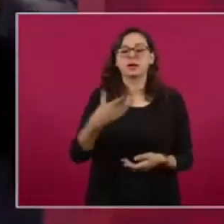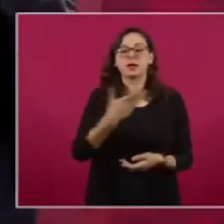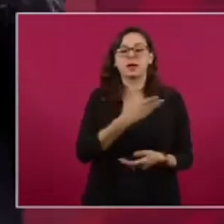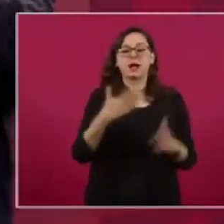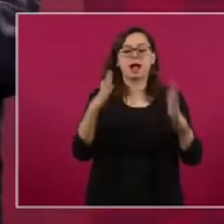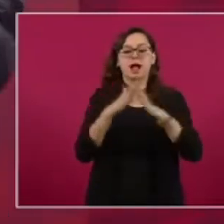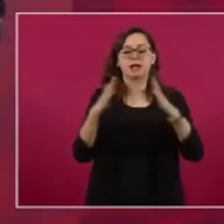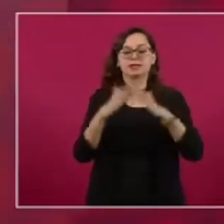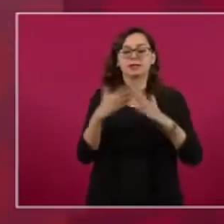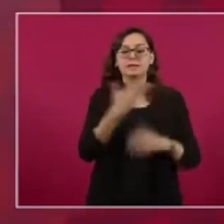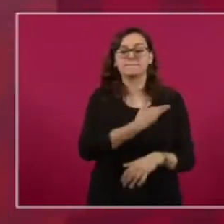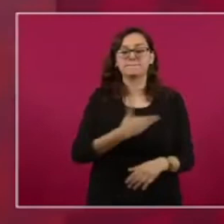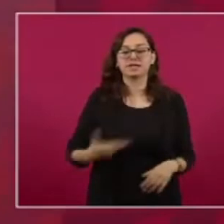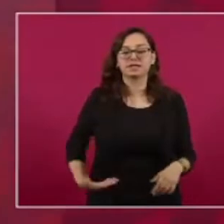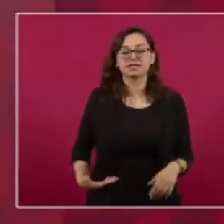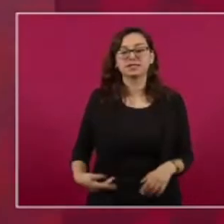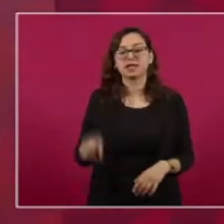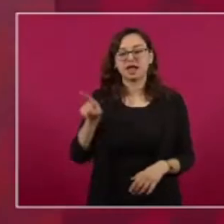presidencial.